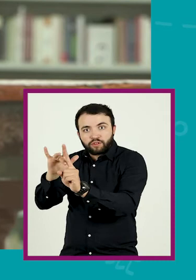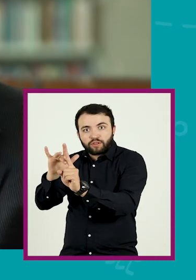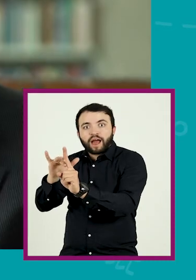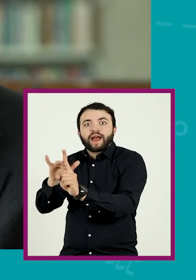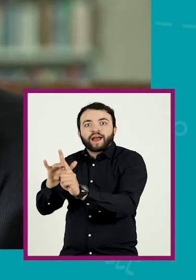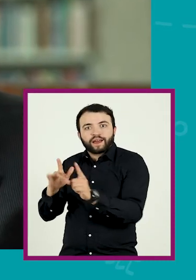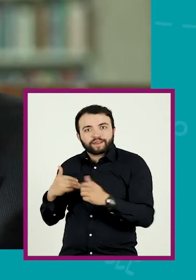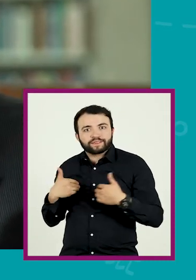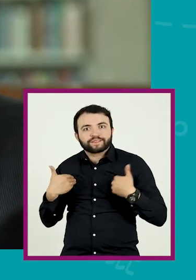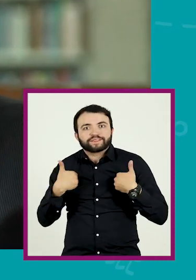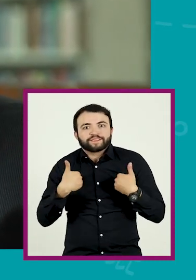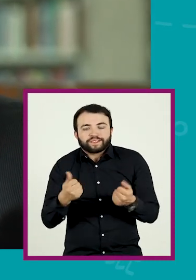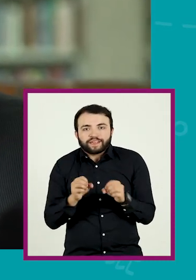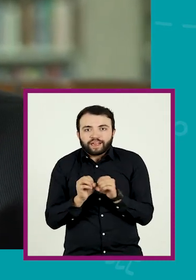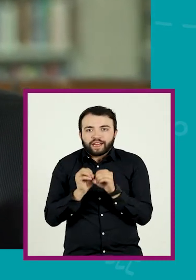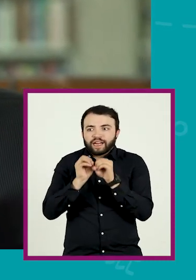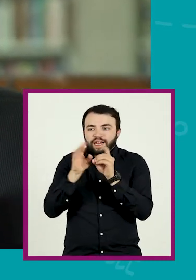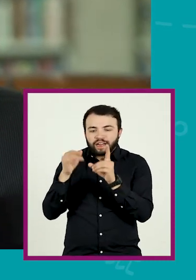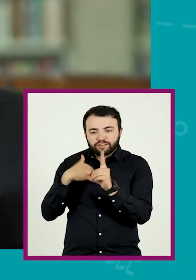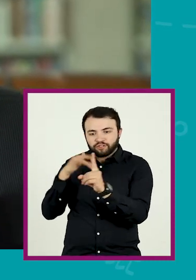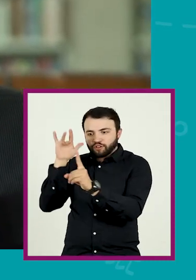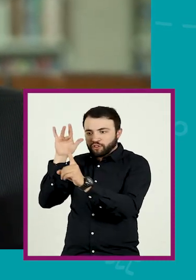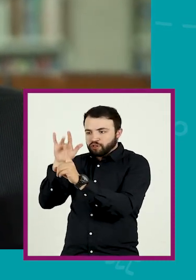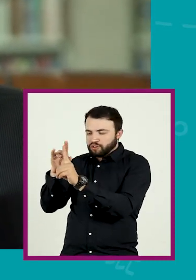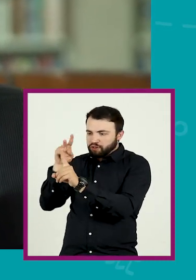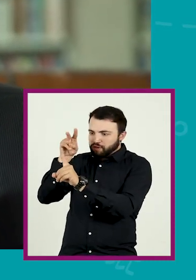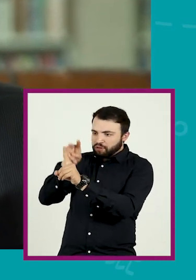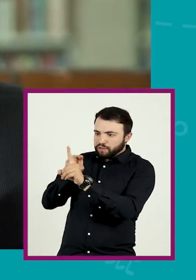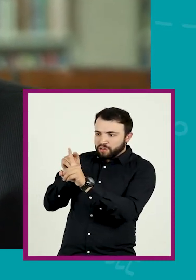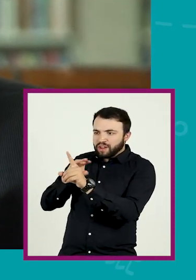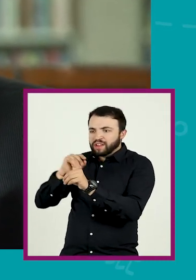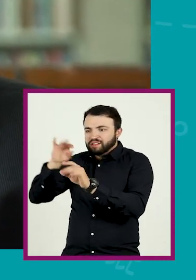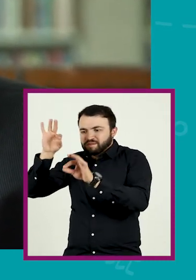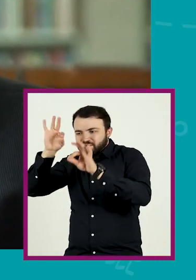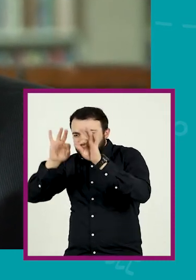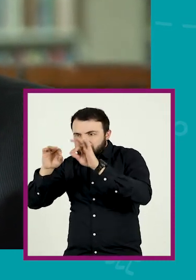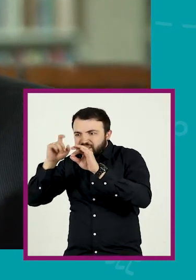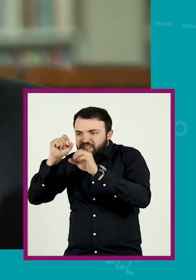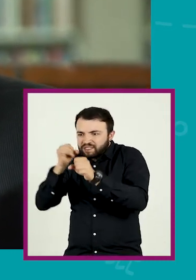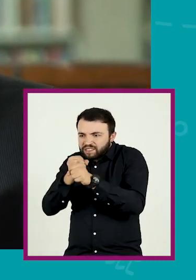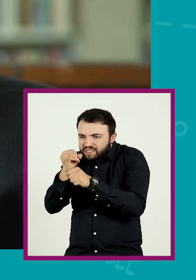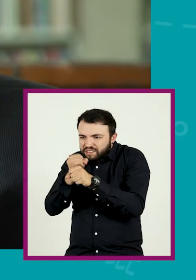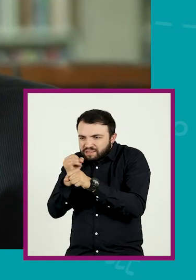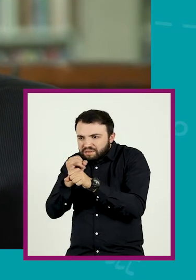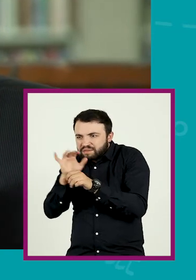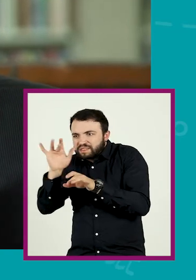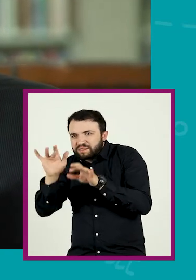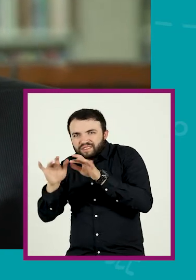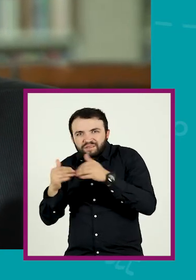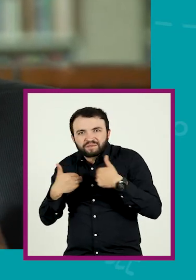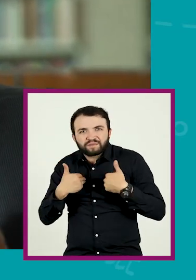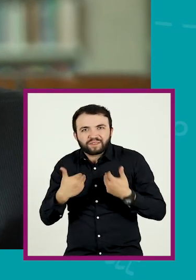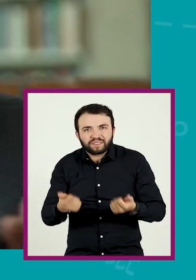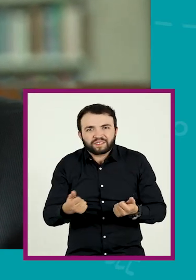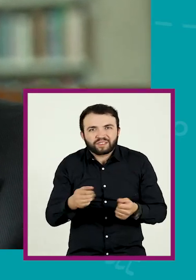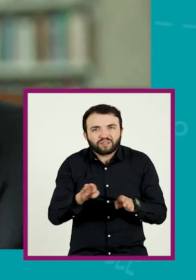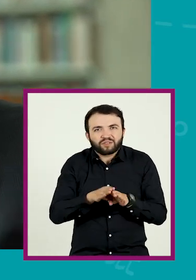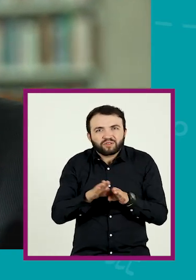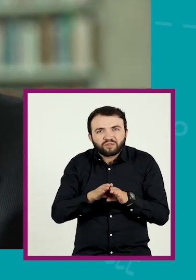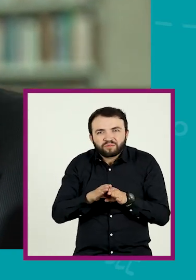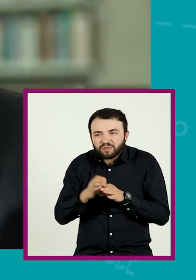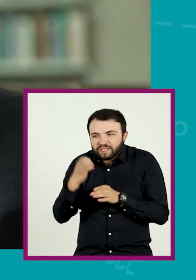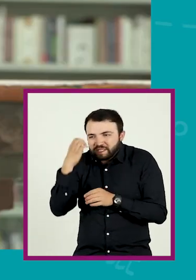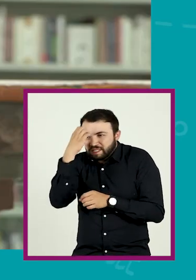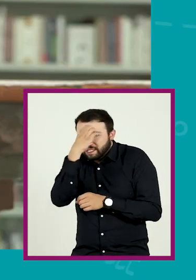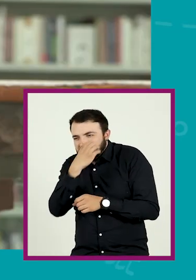la madurez misma es muy importante en Kant, Exacto. porque la idea de que los pueblos tengan una mayoría de edad, ¿no? Sí. El mundo. Sí,